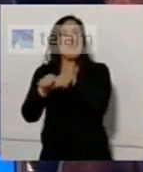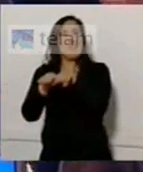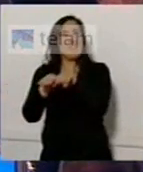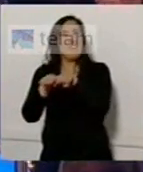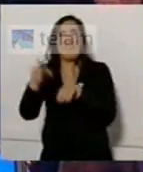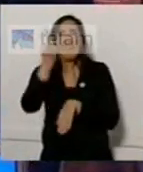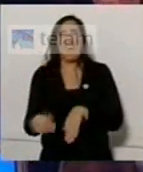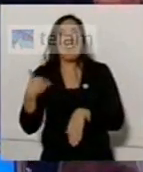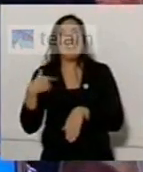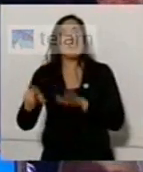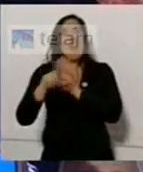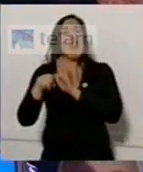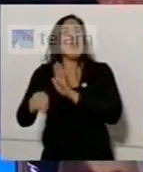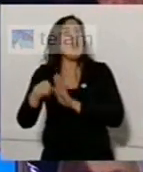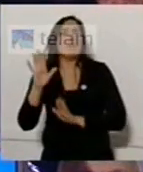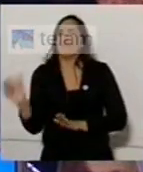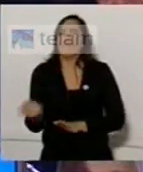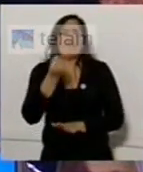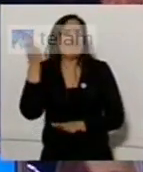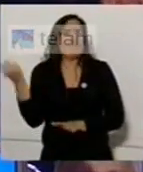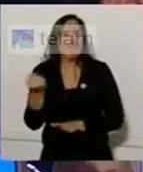la República Argentina.